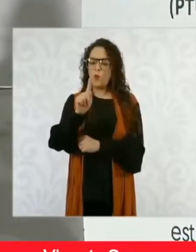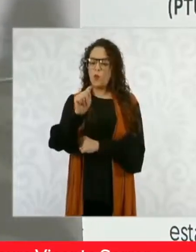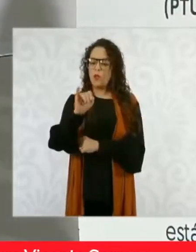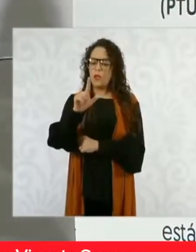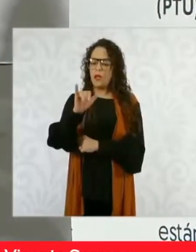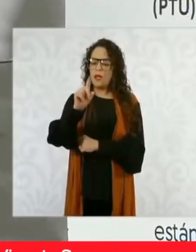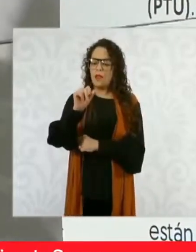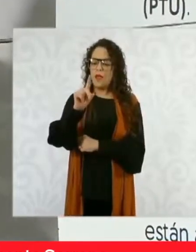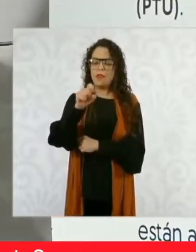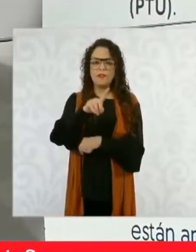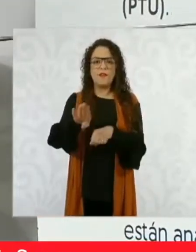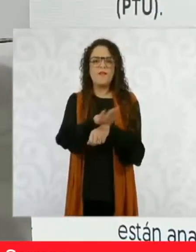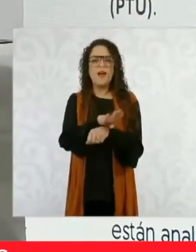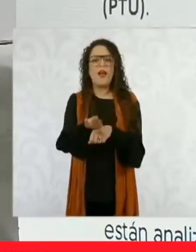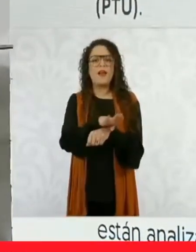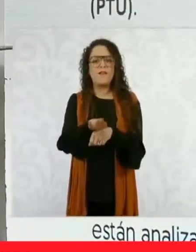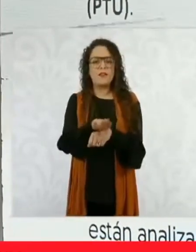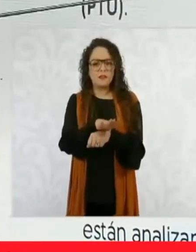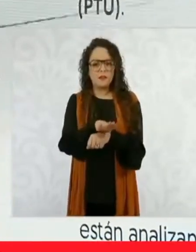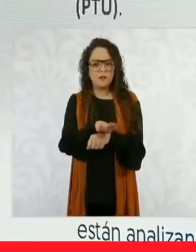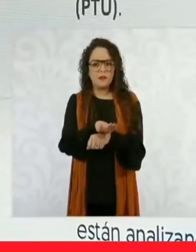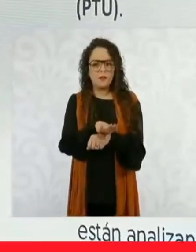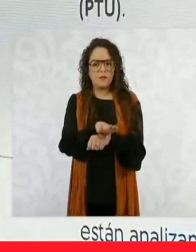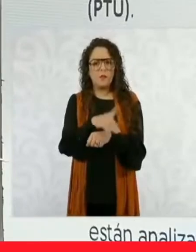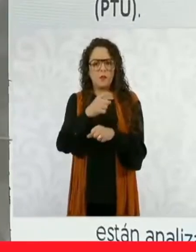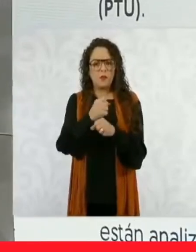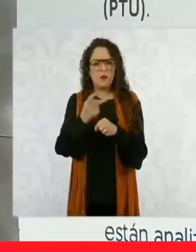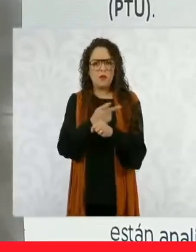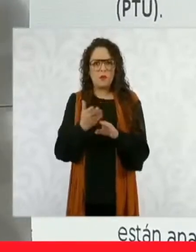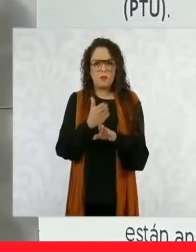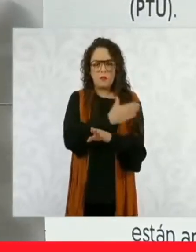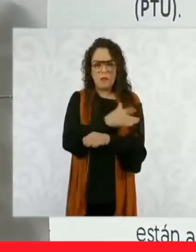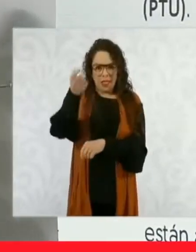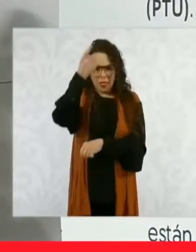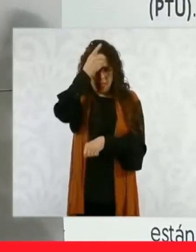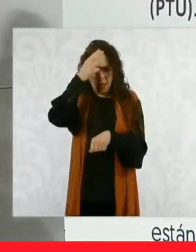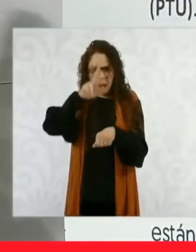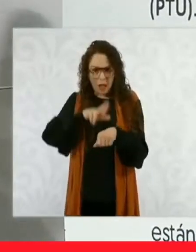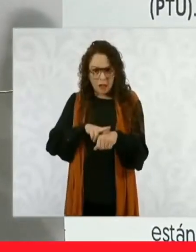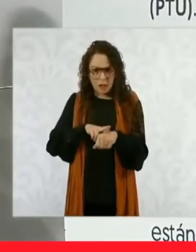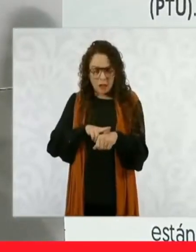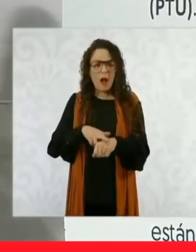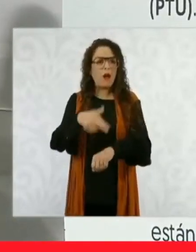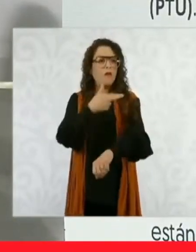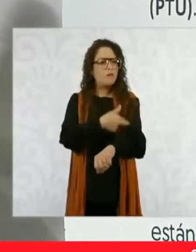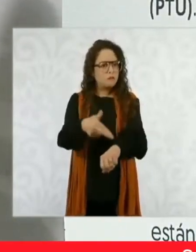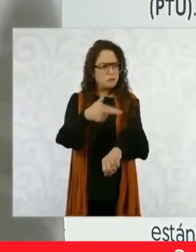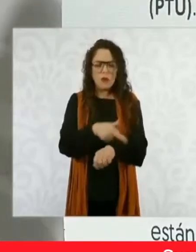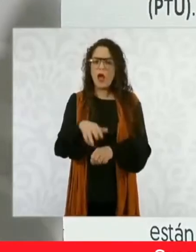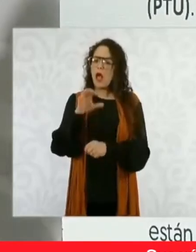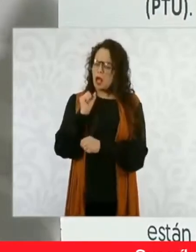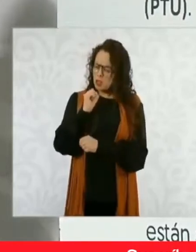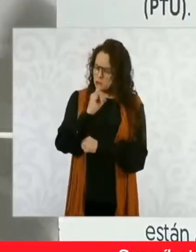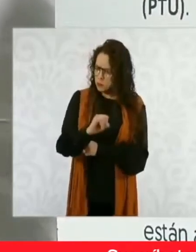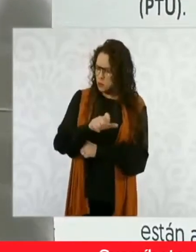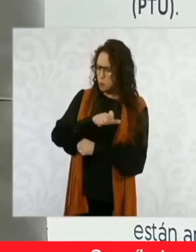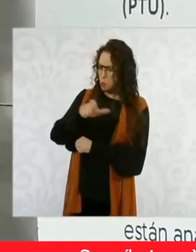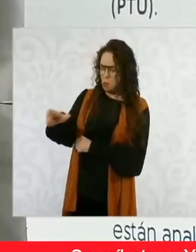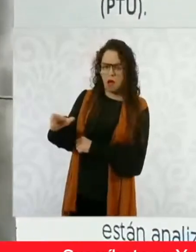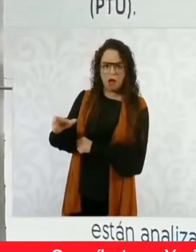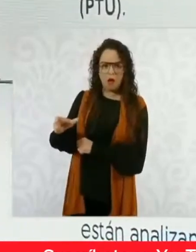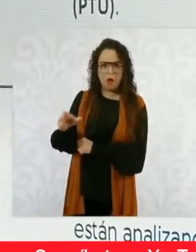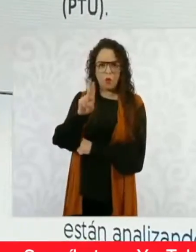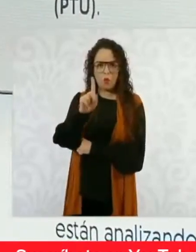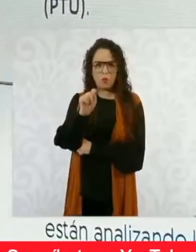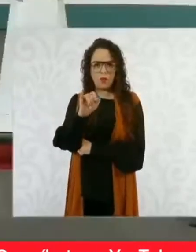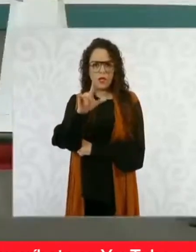En noviembre pasado, el director del RUP gestionó el pago, como el pago de utilidades, a pesar de